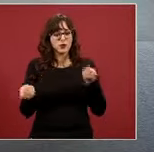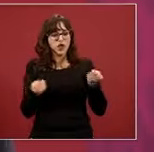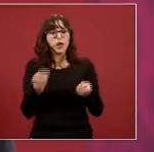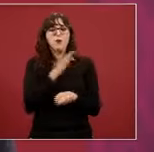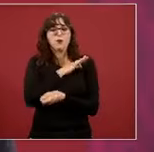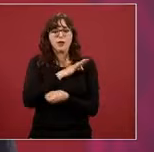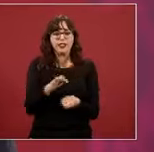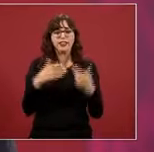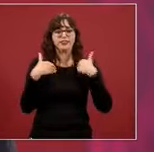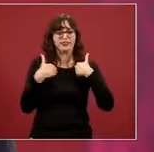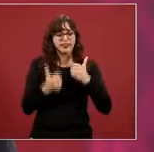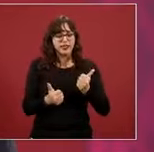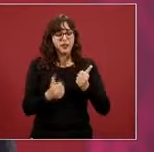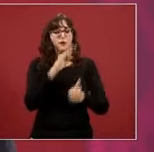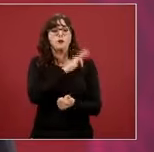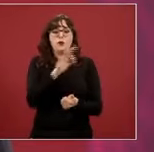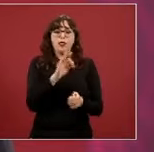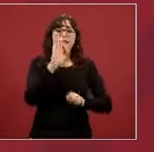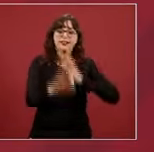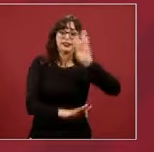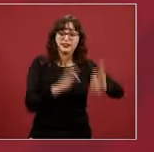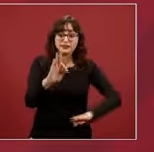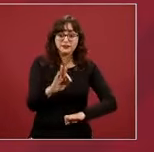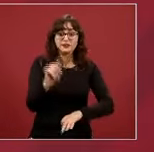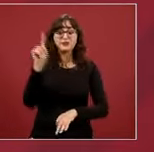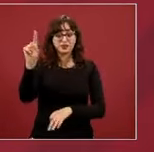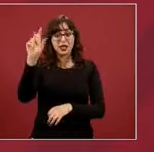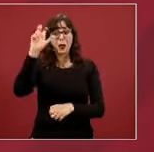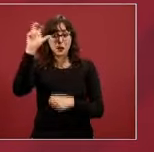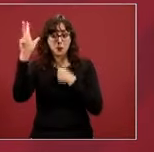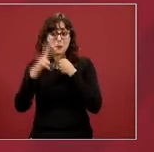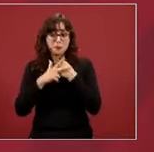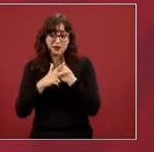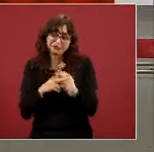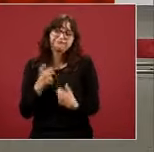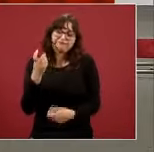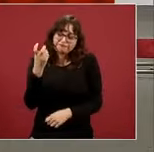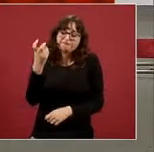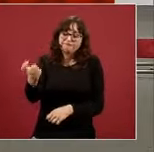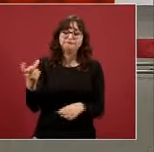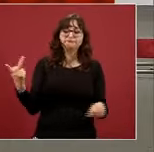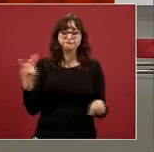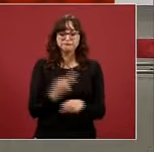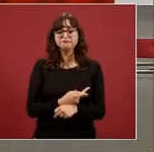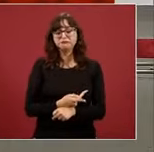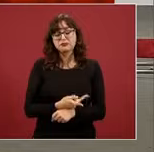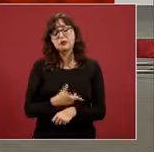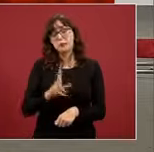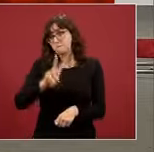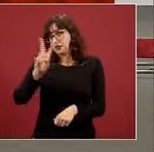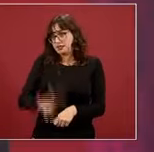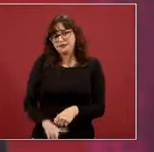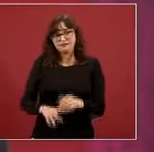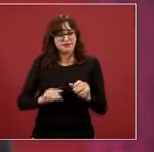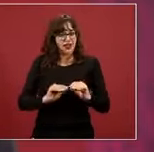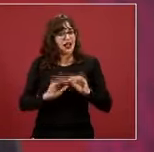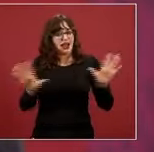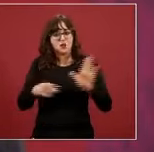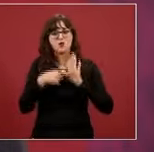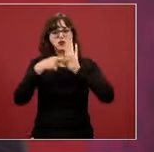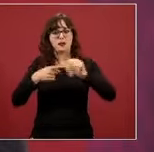enfermedad. Lo que vemos en Europa efectivamente es este fenómeno donde tenemos francos y claros rebrotes que acabamos de